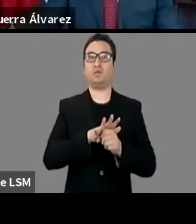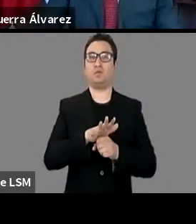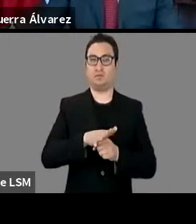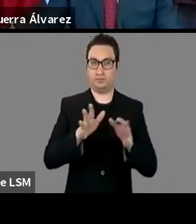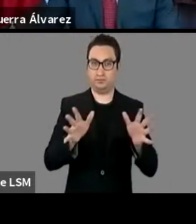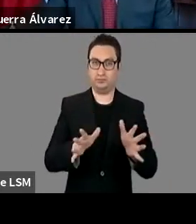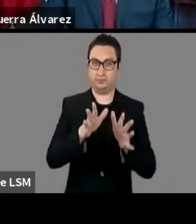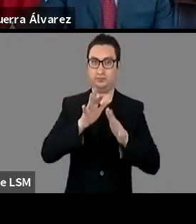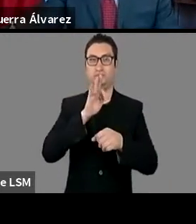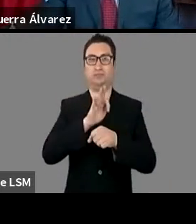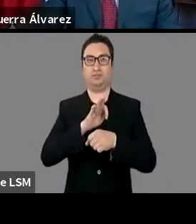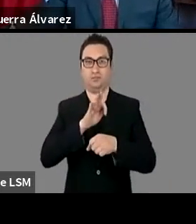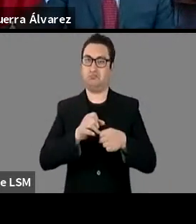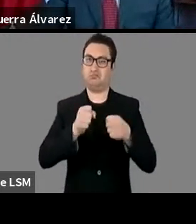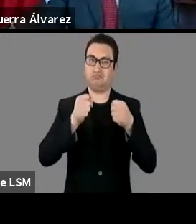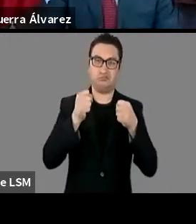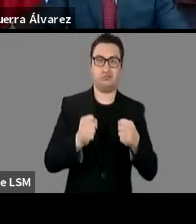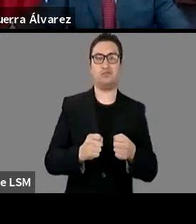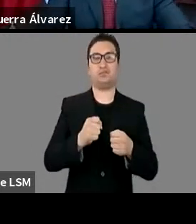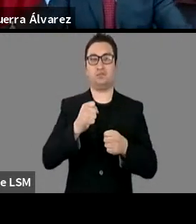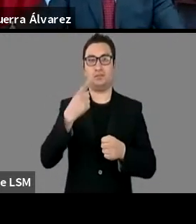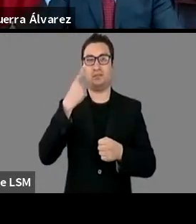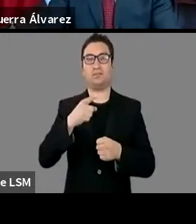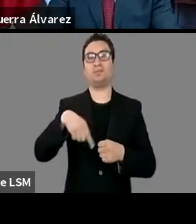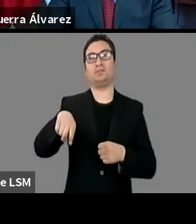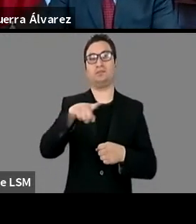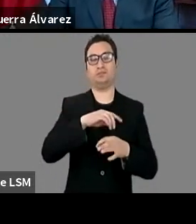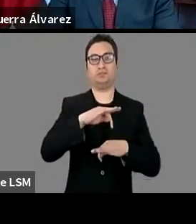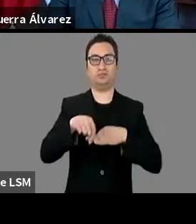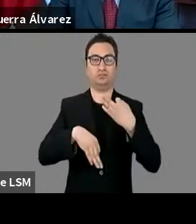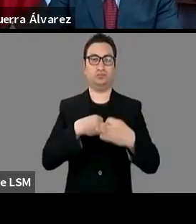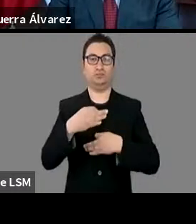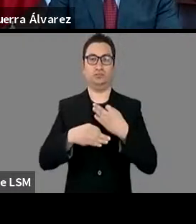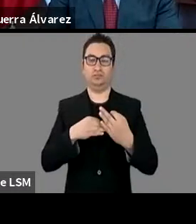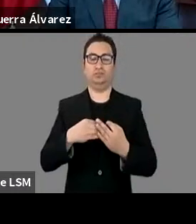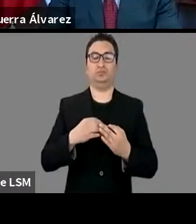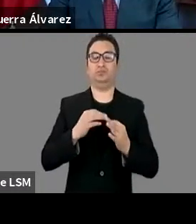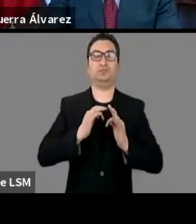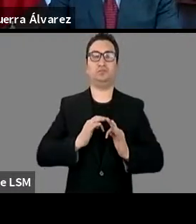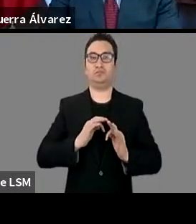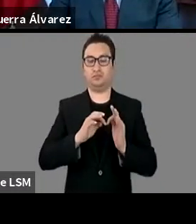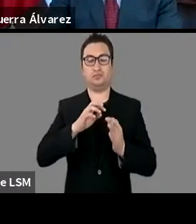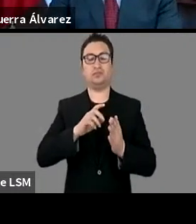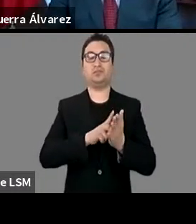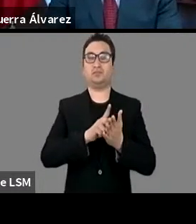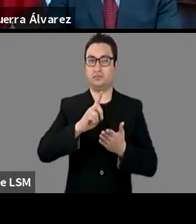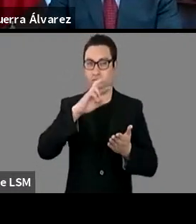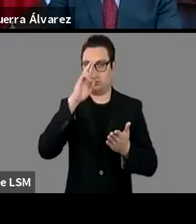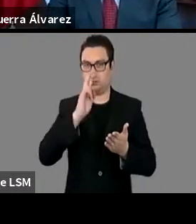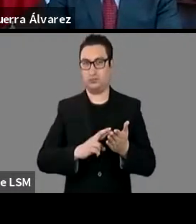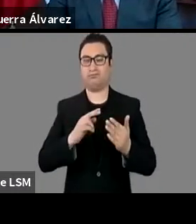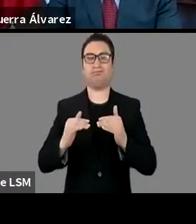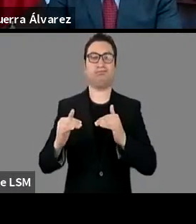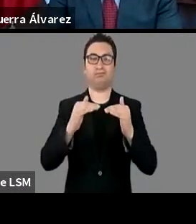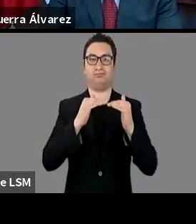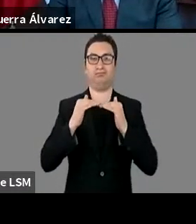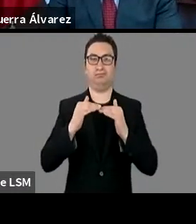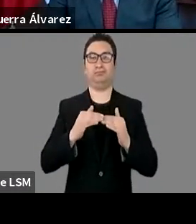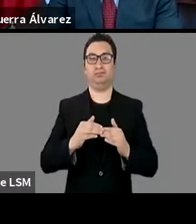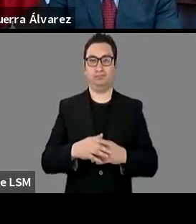ejercicio y el pleno goce y ejercicio en condiciones de igualdad de los derechos humanos, así como las